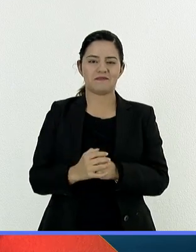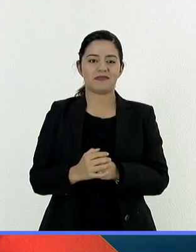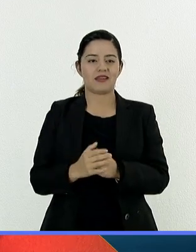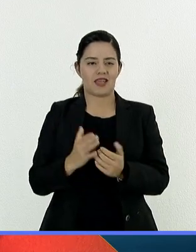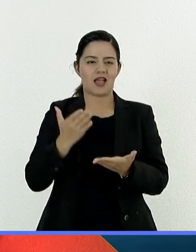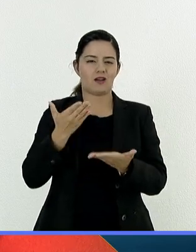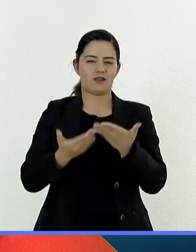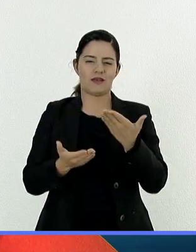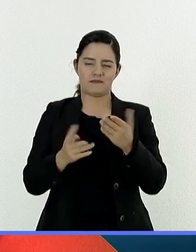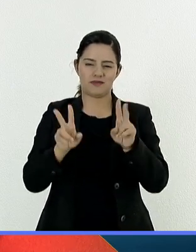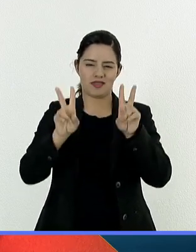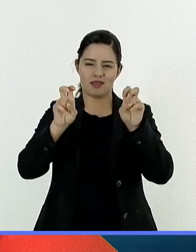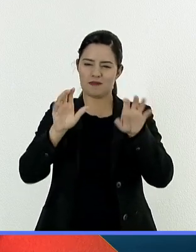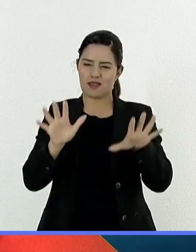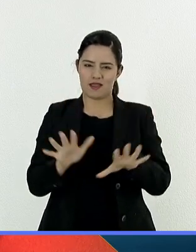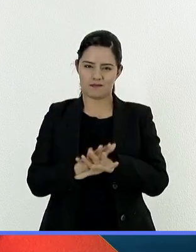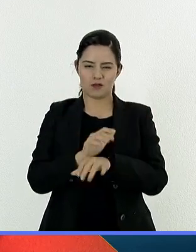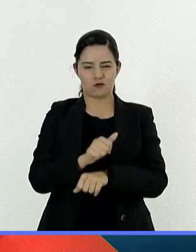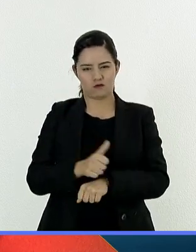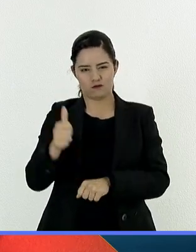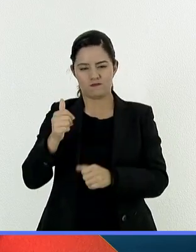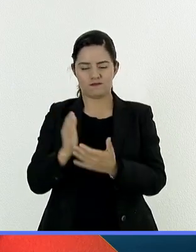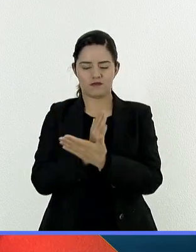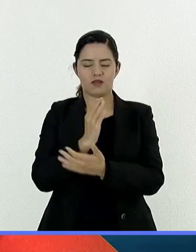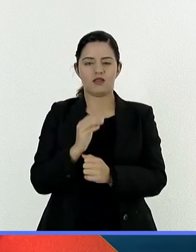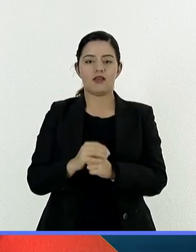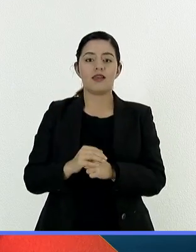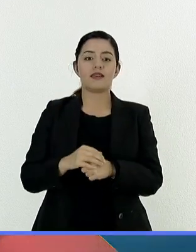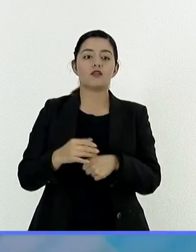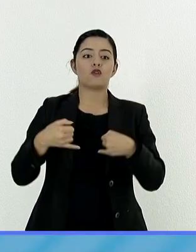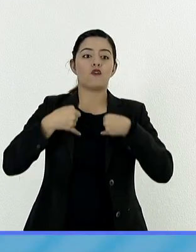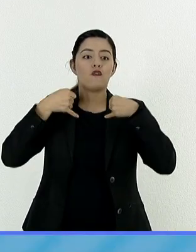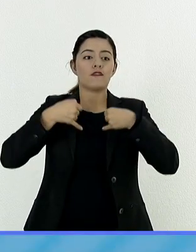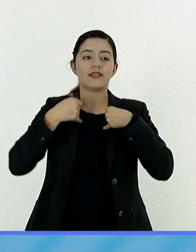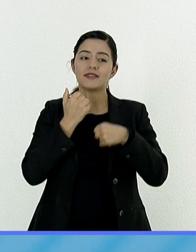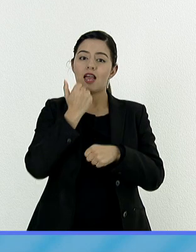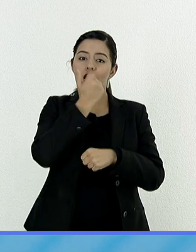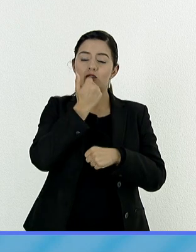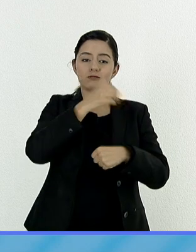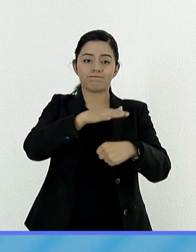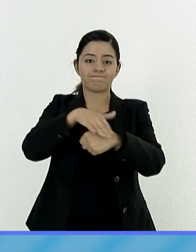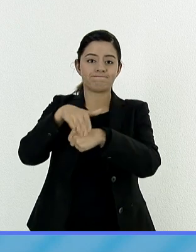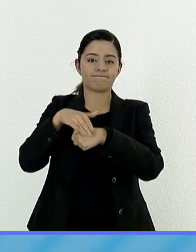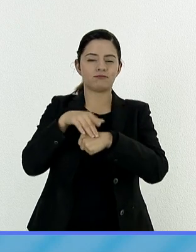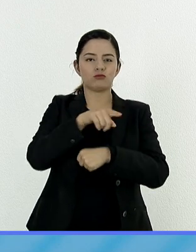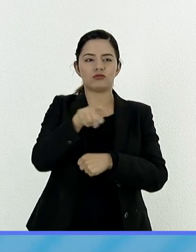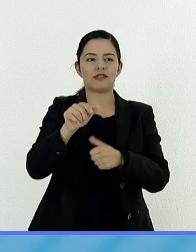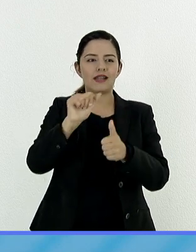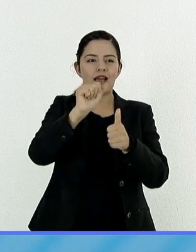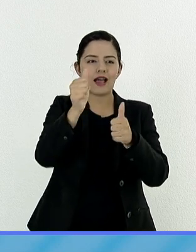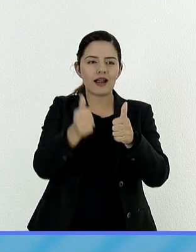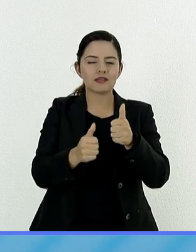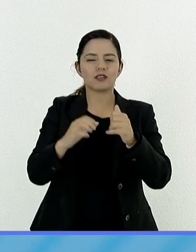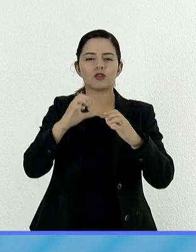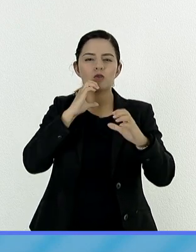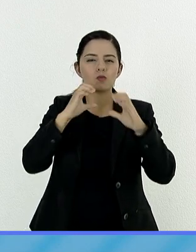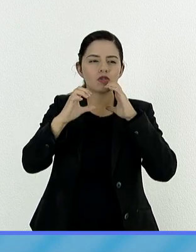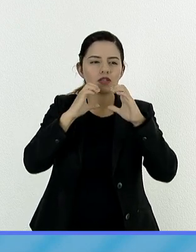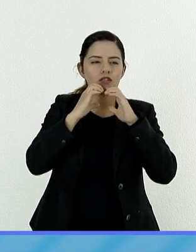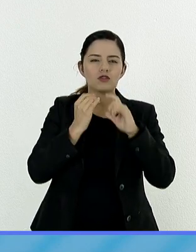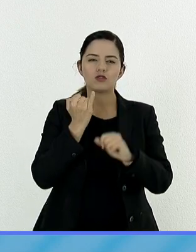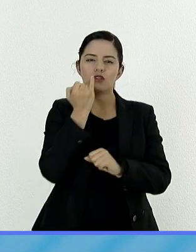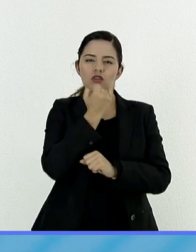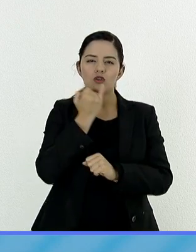cambiamos de tema para ahora platicarles sobre una convocatoria para jóvenes y estudiantes de arte de museografía de comunicación de